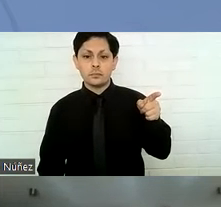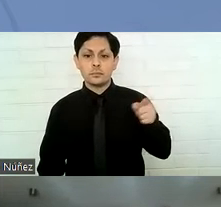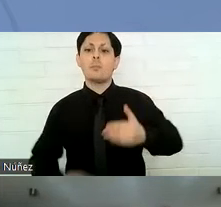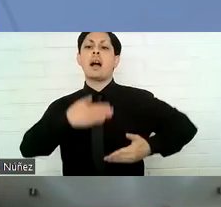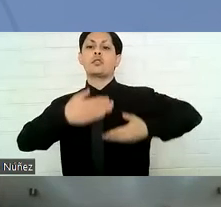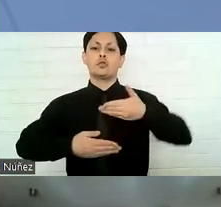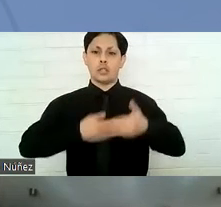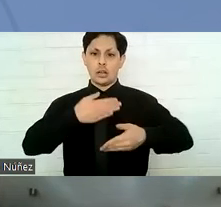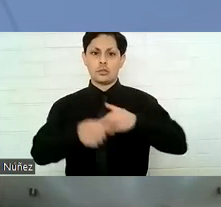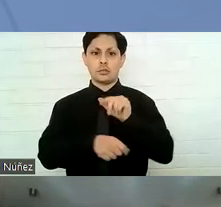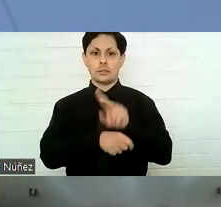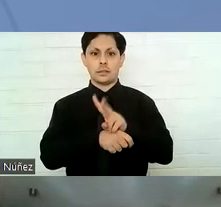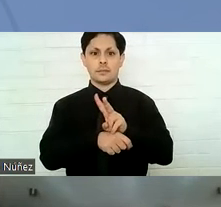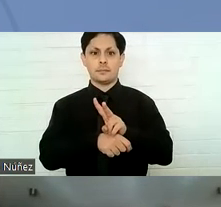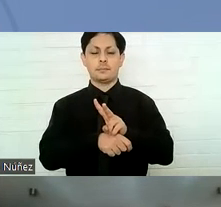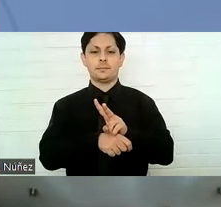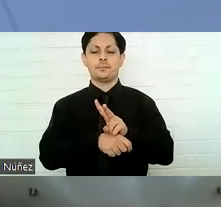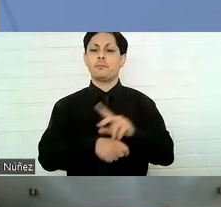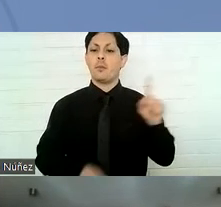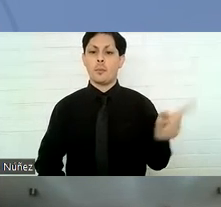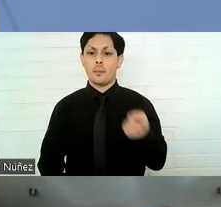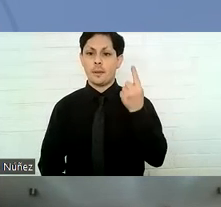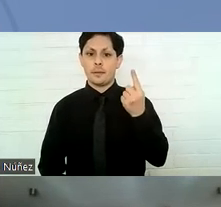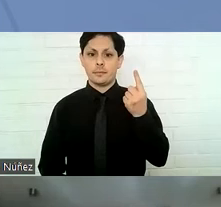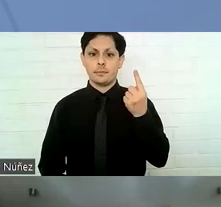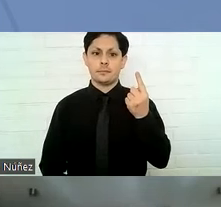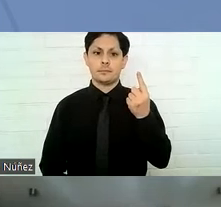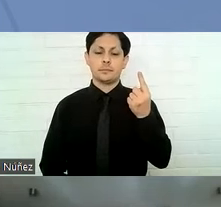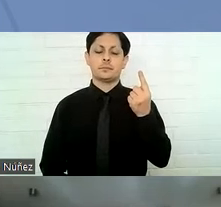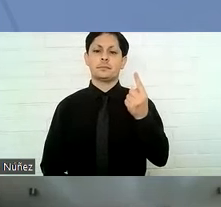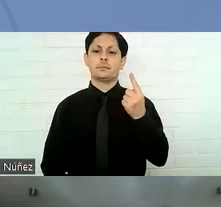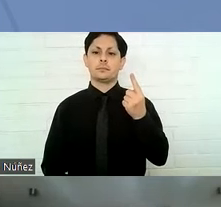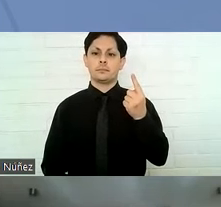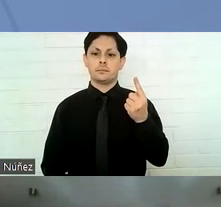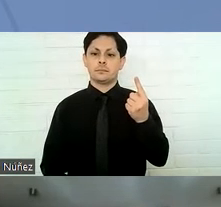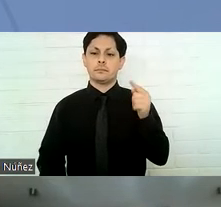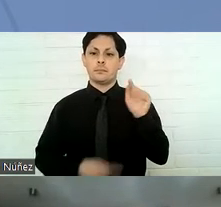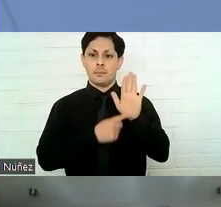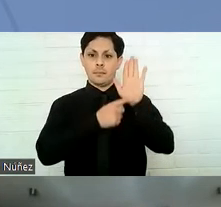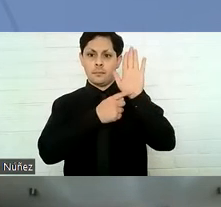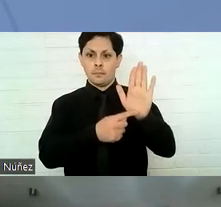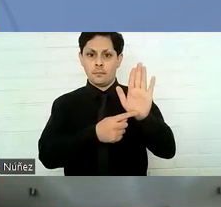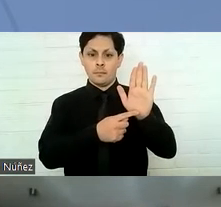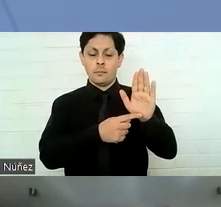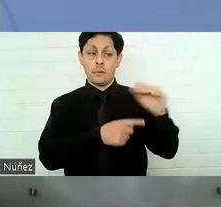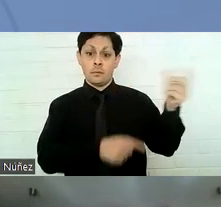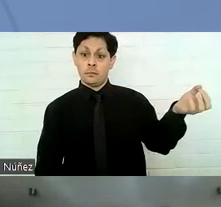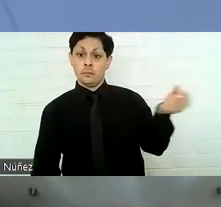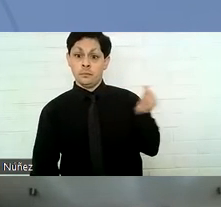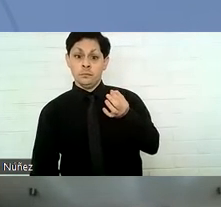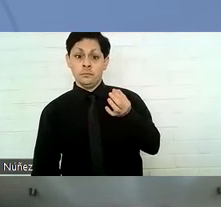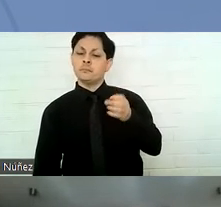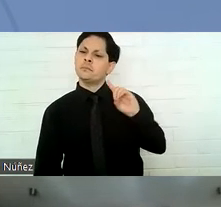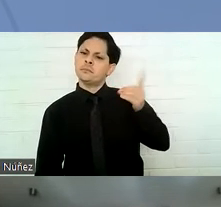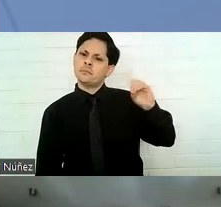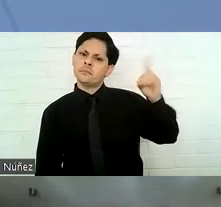docente. Lo primero, retomo ya el planteamiento de Nolfa, si la discapacidad